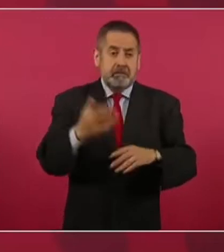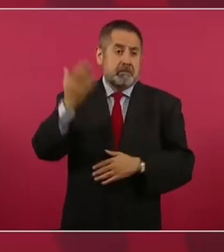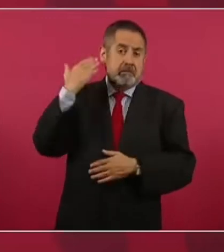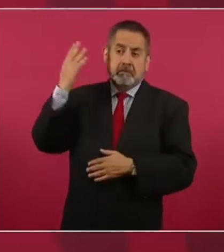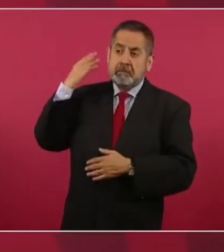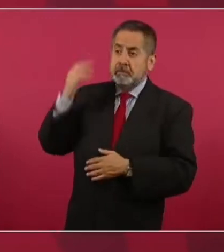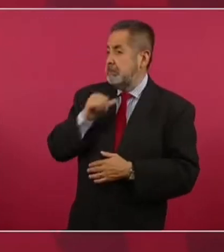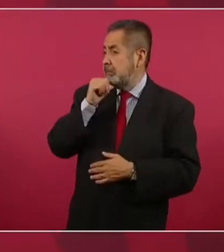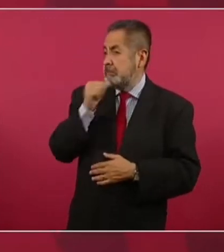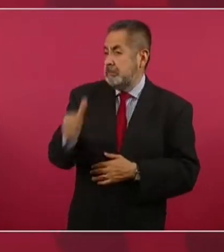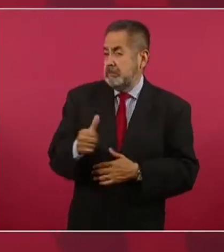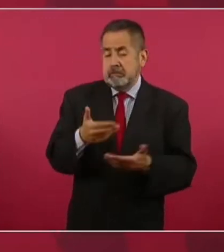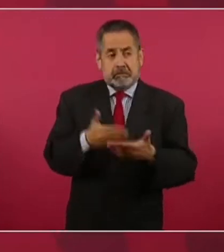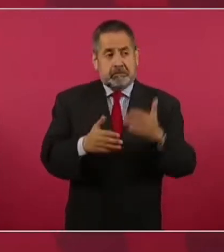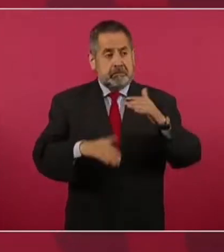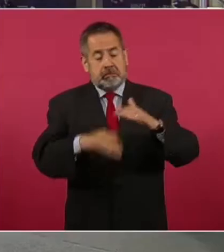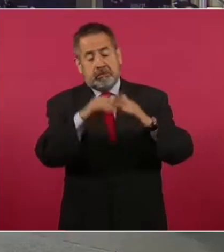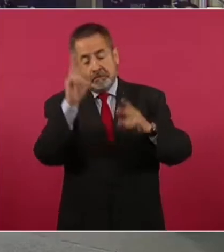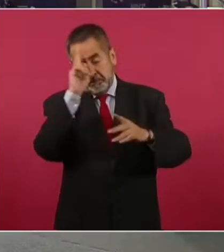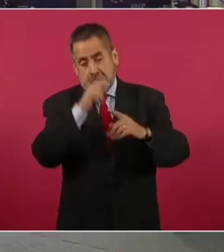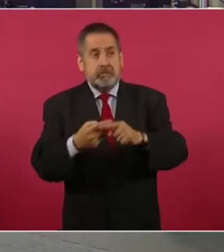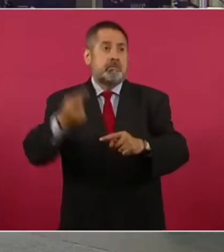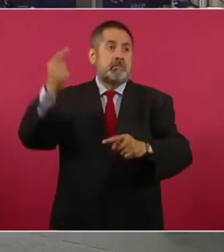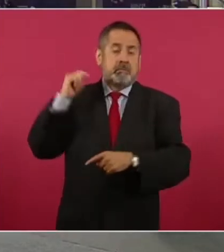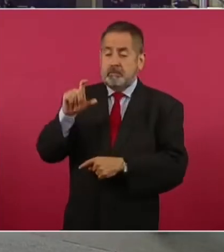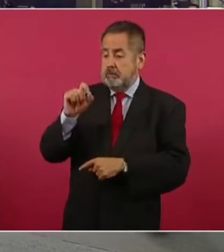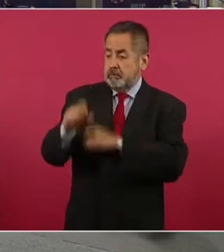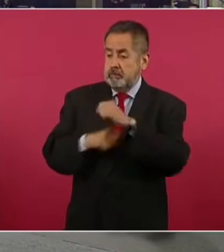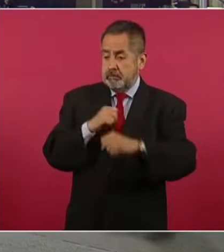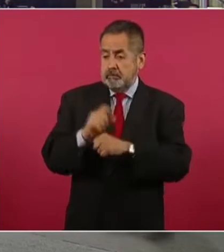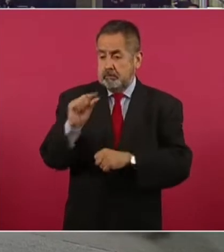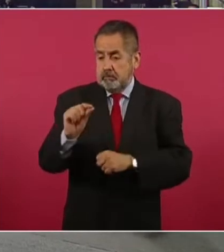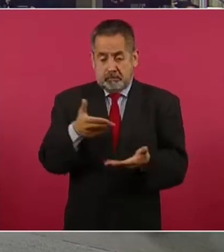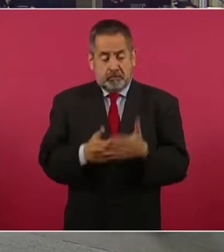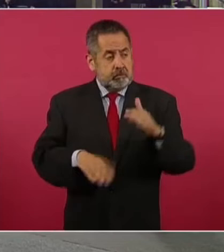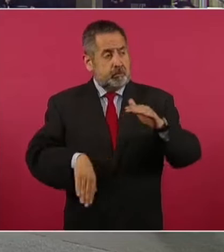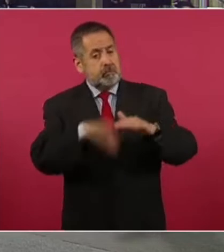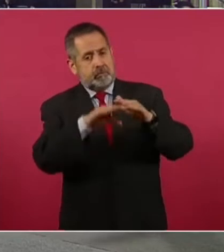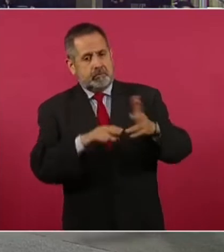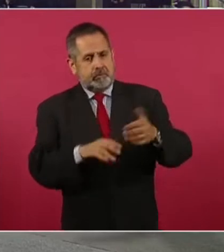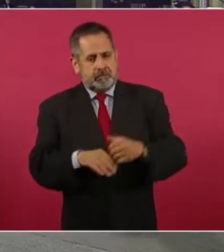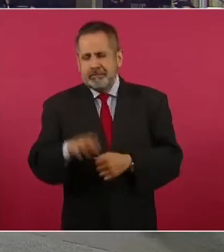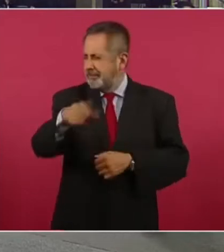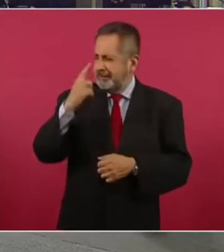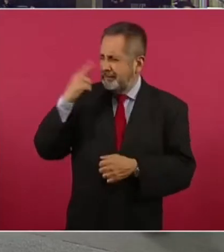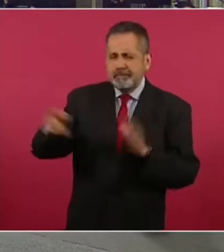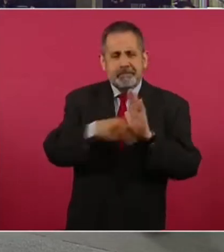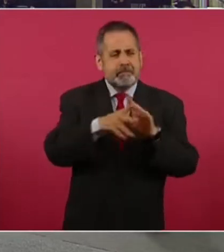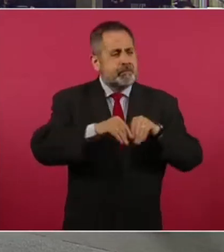de los últimos 20 años. A ver si no tienes ahí el Universal.